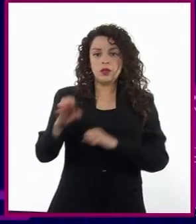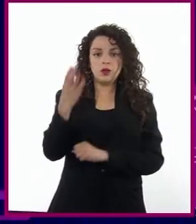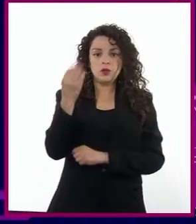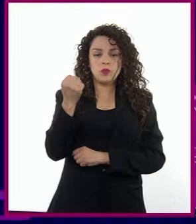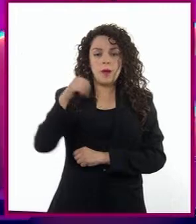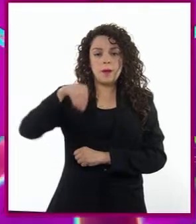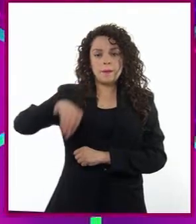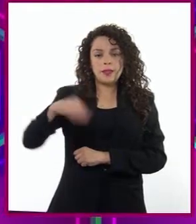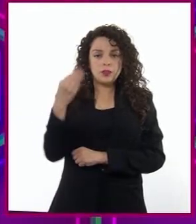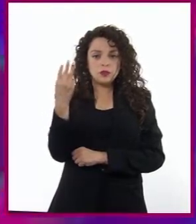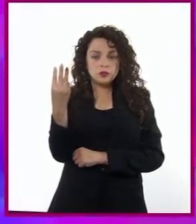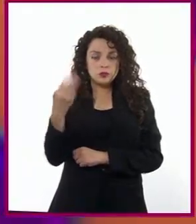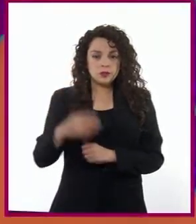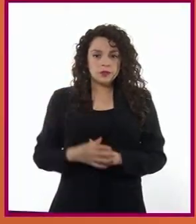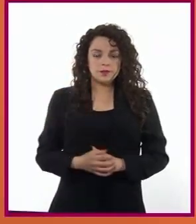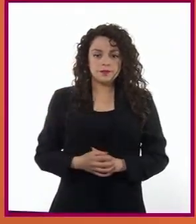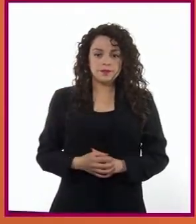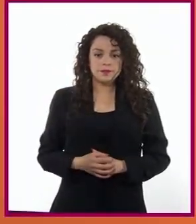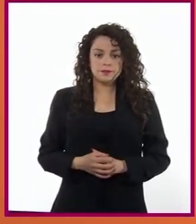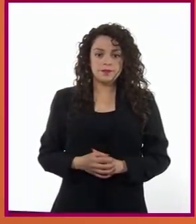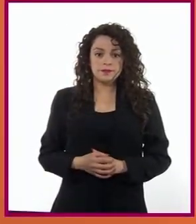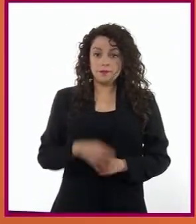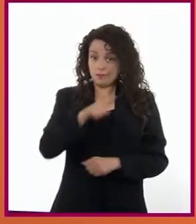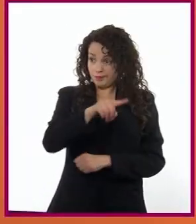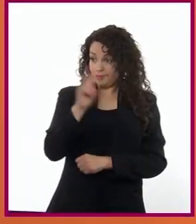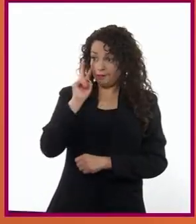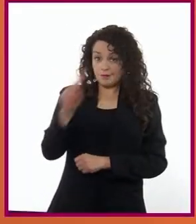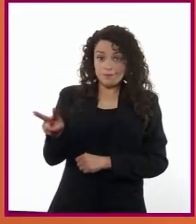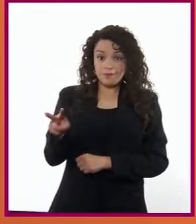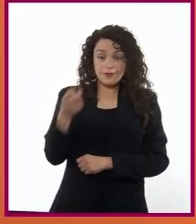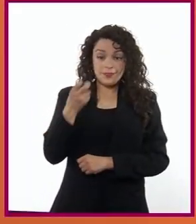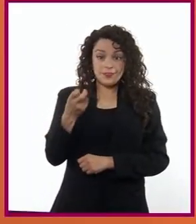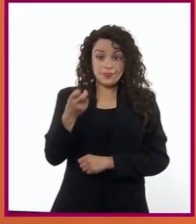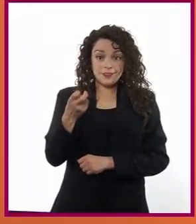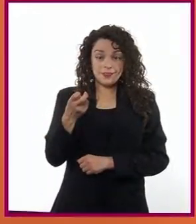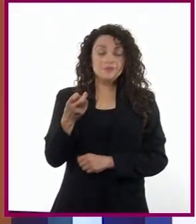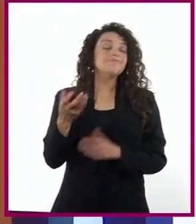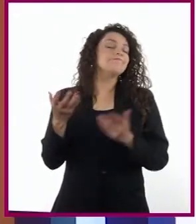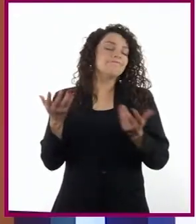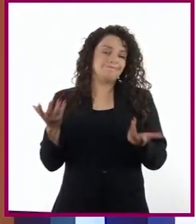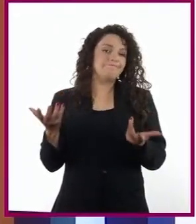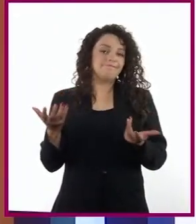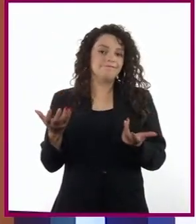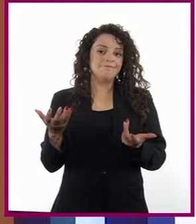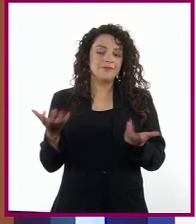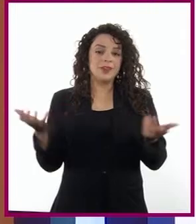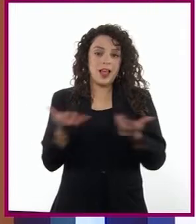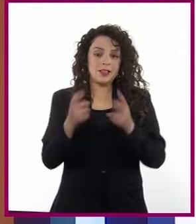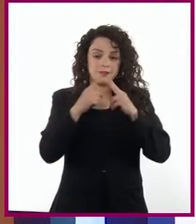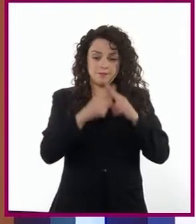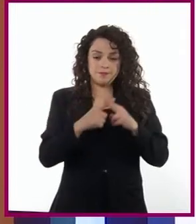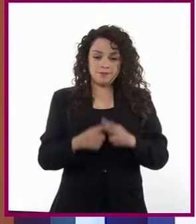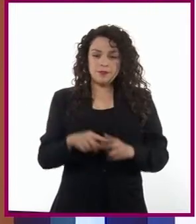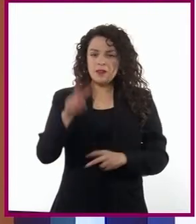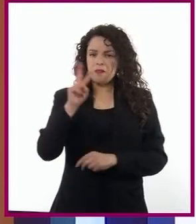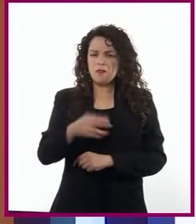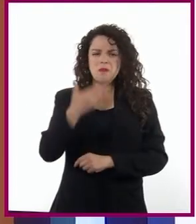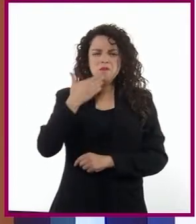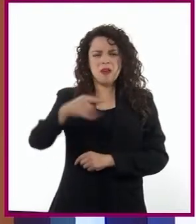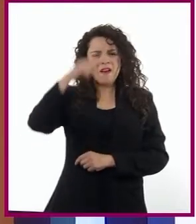3.509 metros cúbicos. Como pudieron verificar alumnas y alumnos, el procedimiento es muy